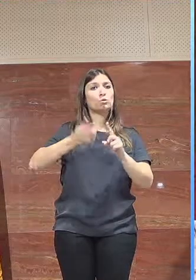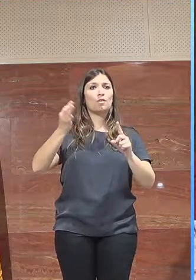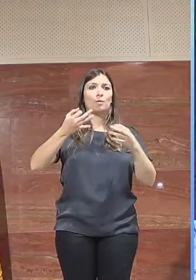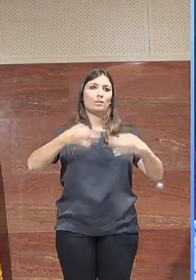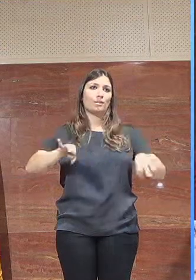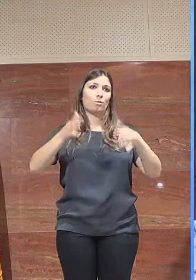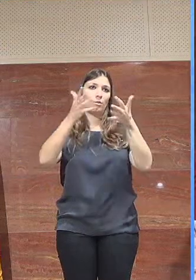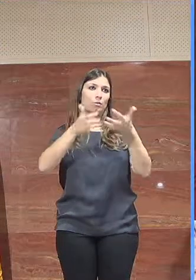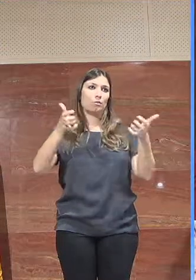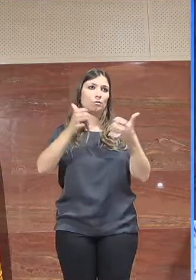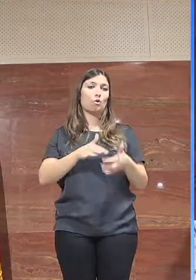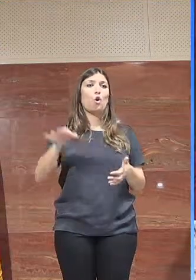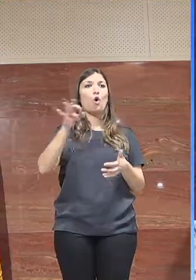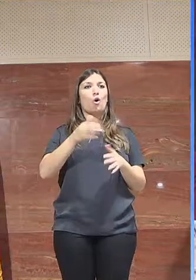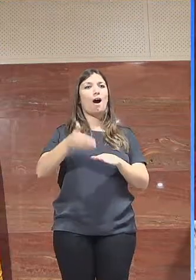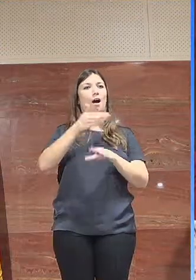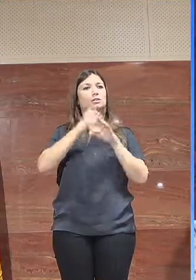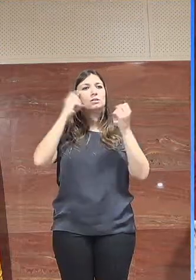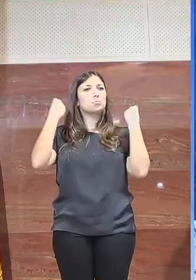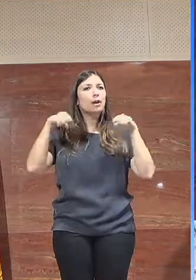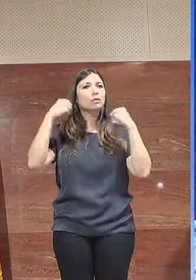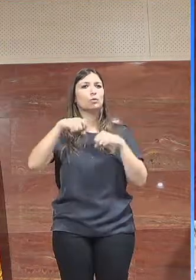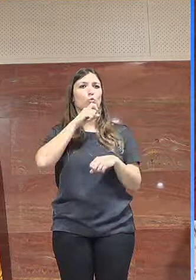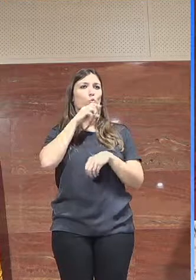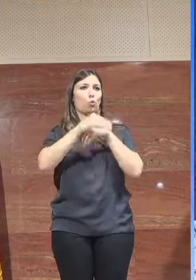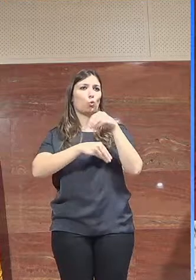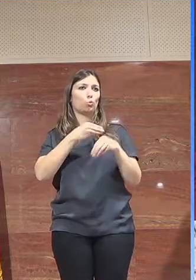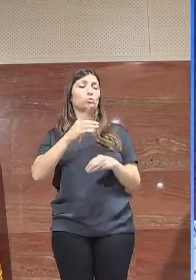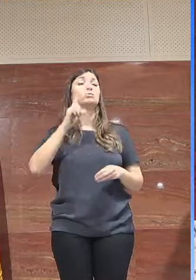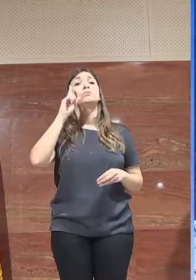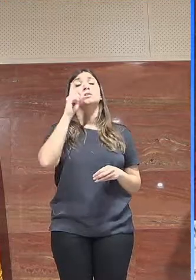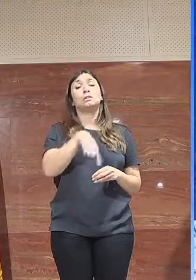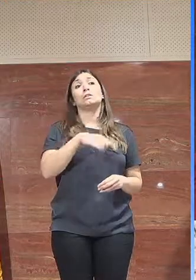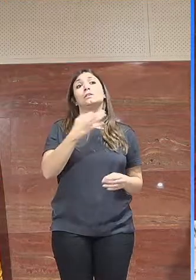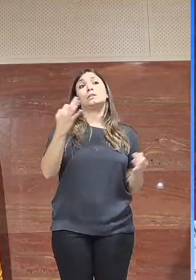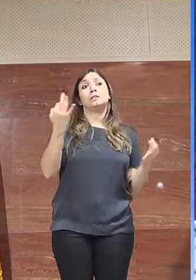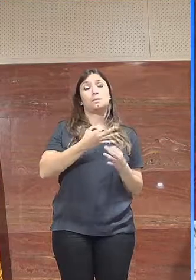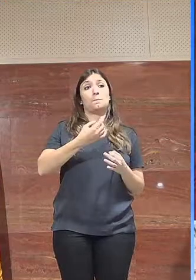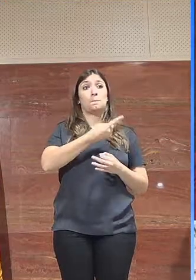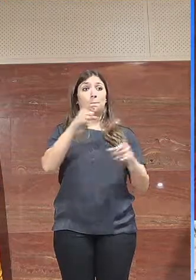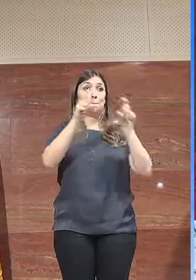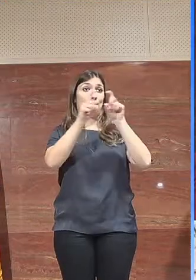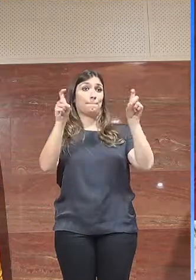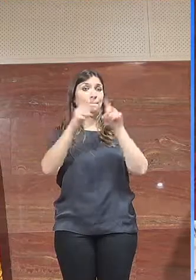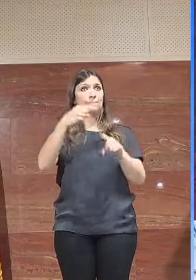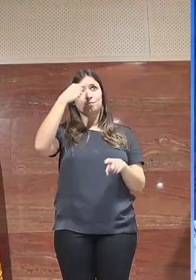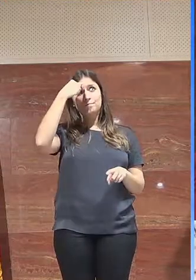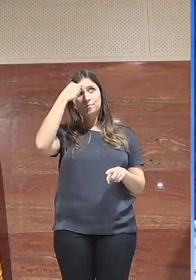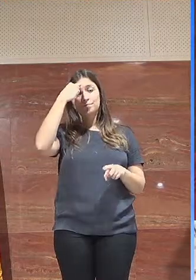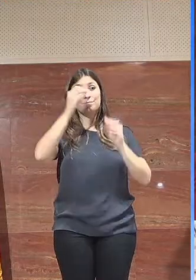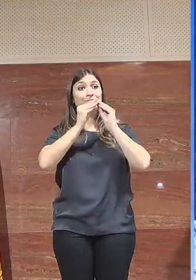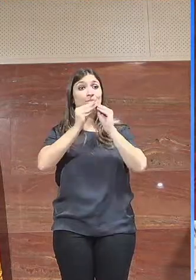sencillas, o el que se entrene en el manejo de estos electrodomésticos, y también pues bueno, el que los fabricantes piensen en las personas